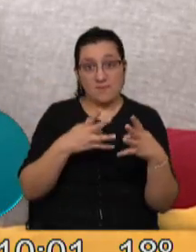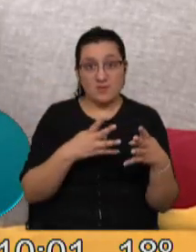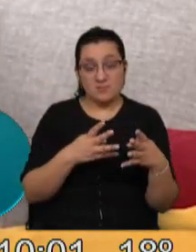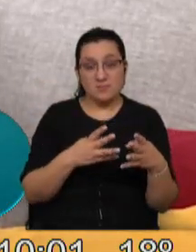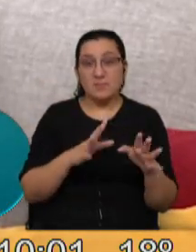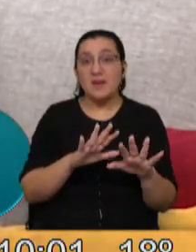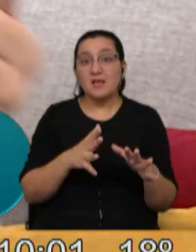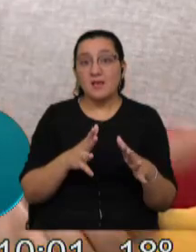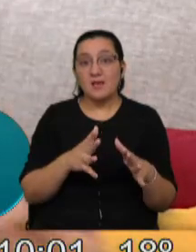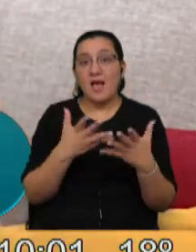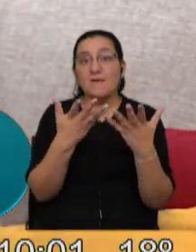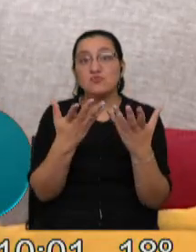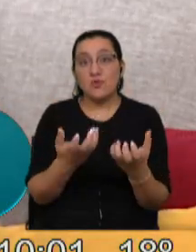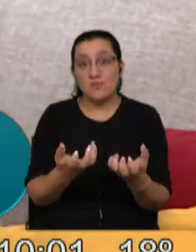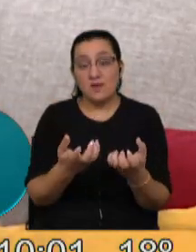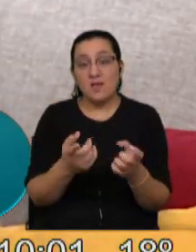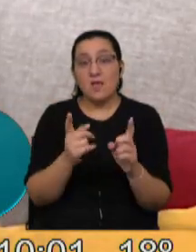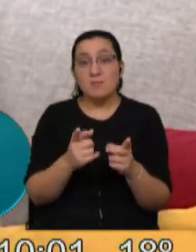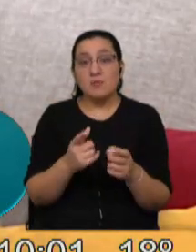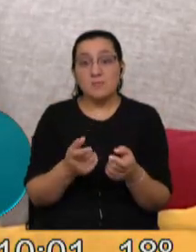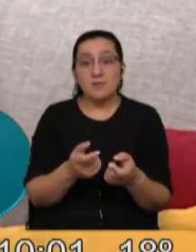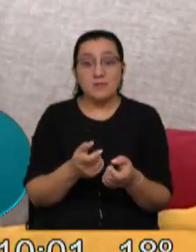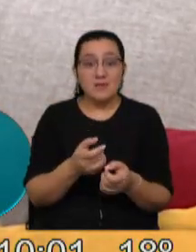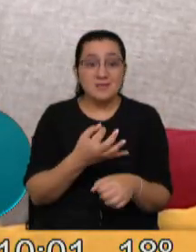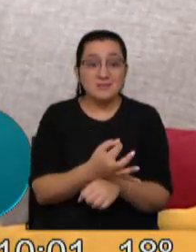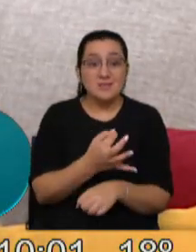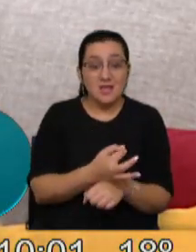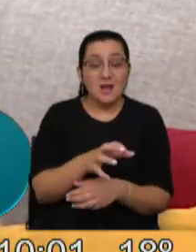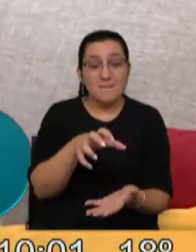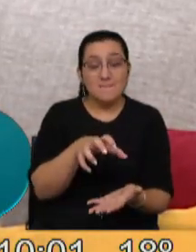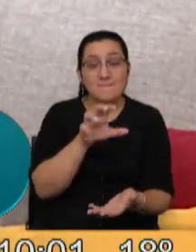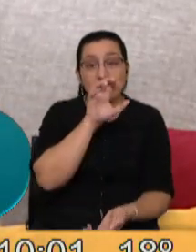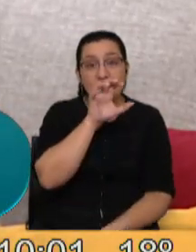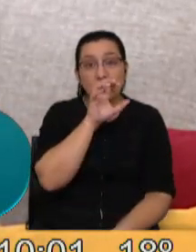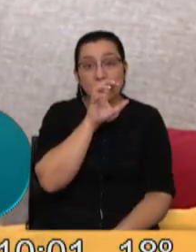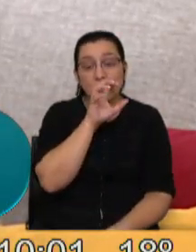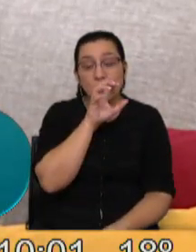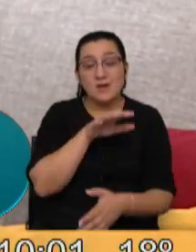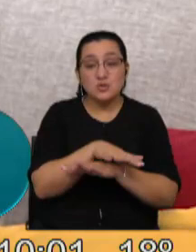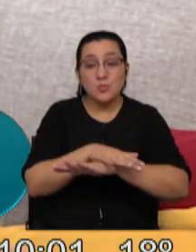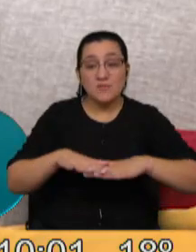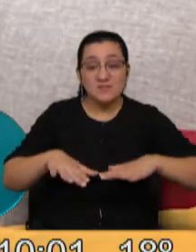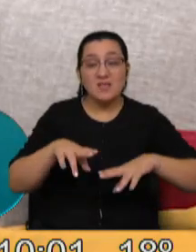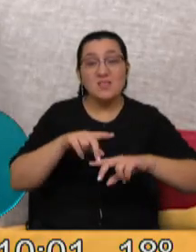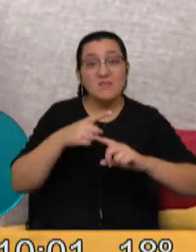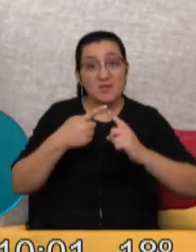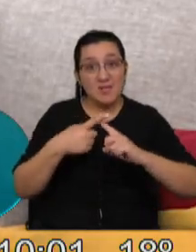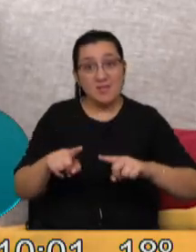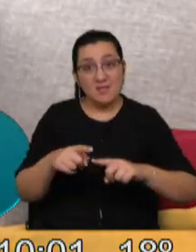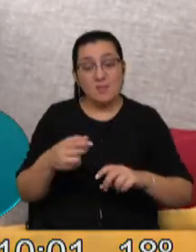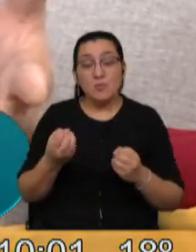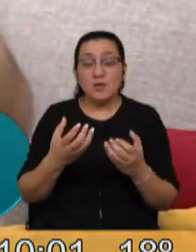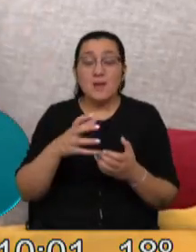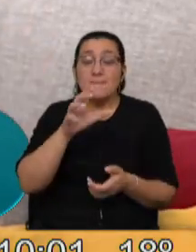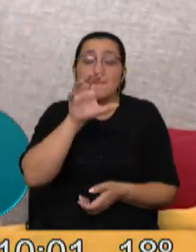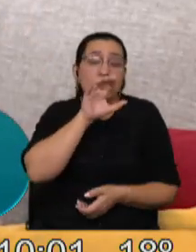función es, obviamente, de absorber y demás, pero también darle al perro una superficie distinta a la que yo no quiero que haga. Porque lo que va a entender el perro, como no entiende bien